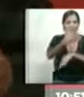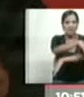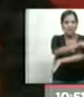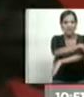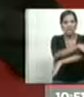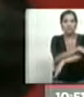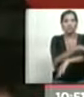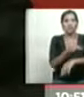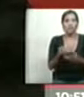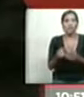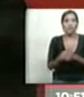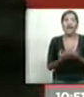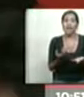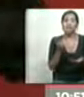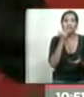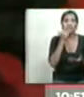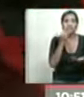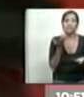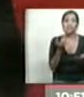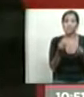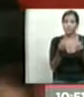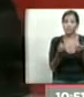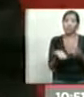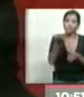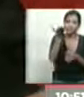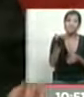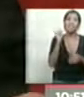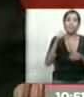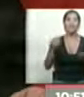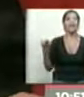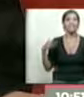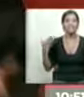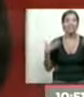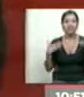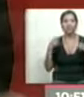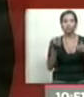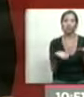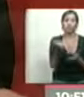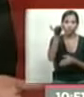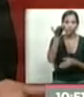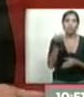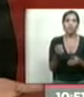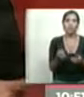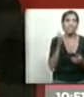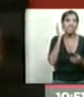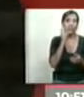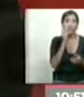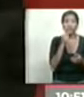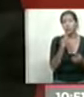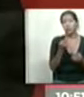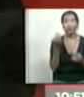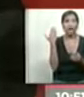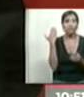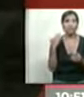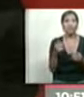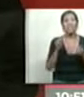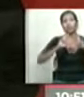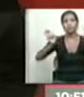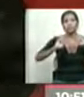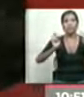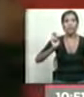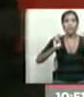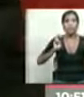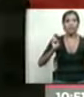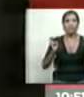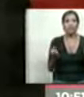Bueno, primero a exigir reivindicaciones y también a celebrar sus reivindicaciones que ha alcanzado, y Capriles lo dijo alguna vez. Esto es un tema de